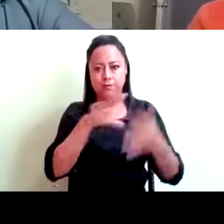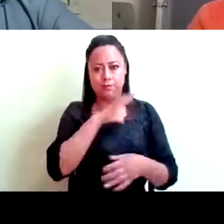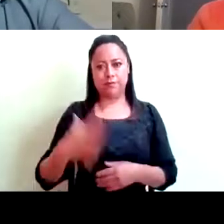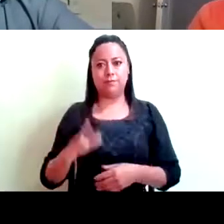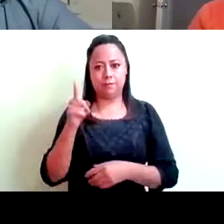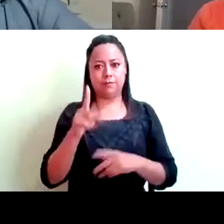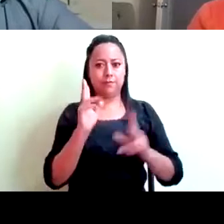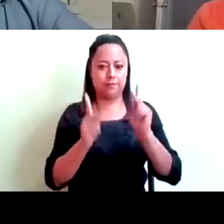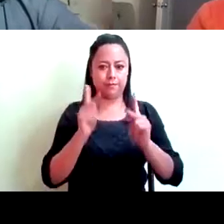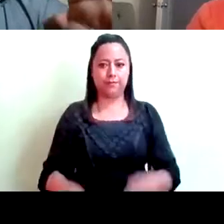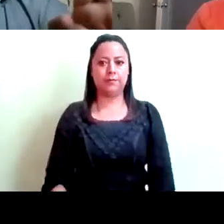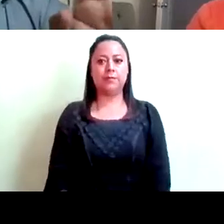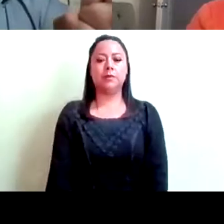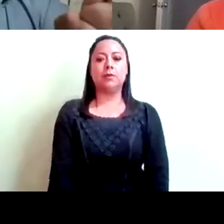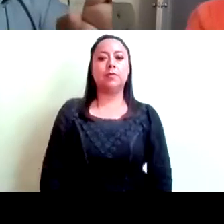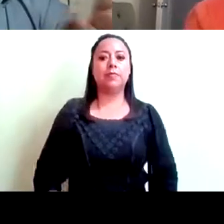usted.